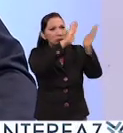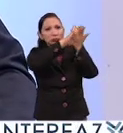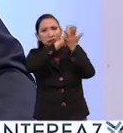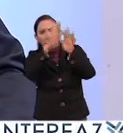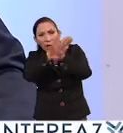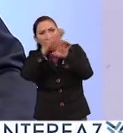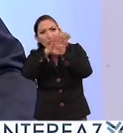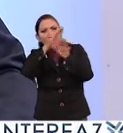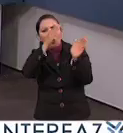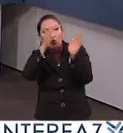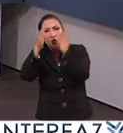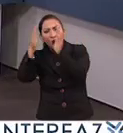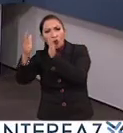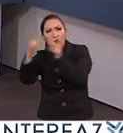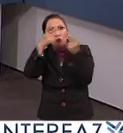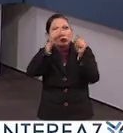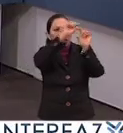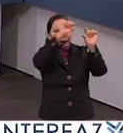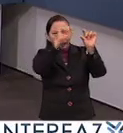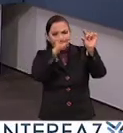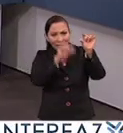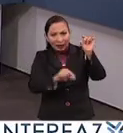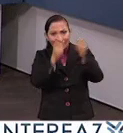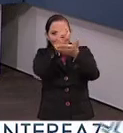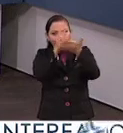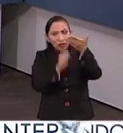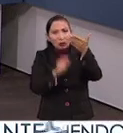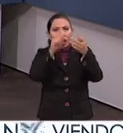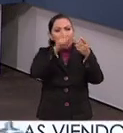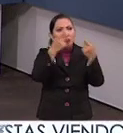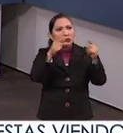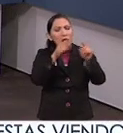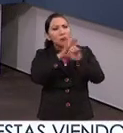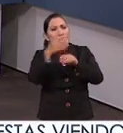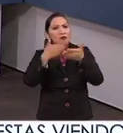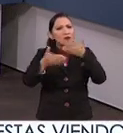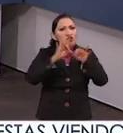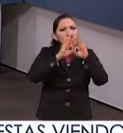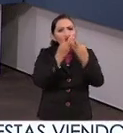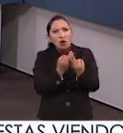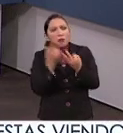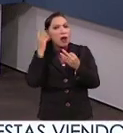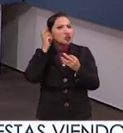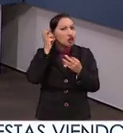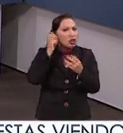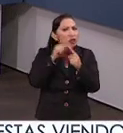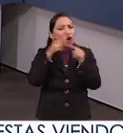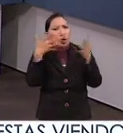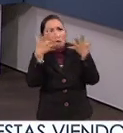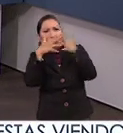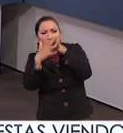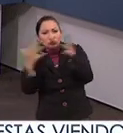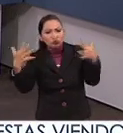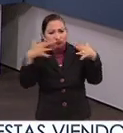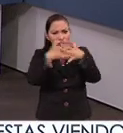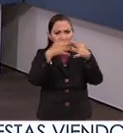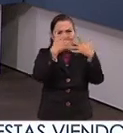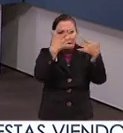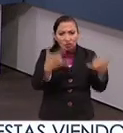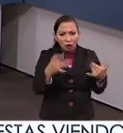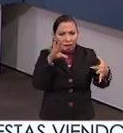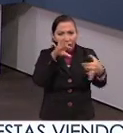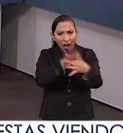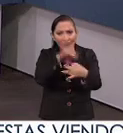desarrollo, las principales tendencias musicales en nuestro país, a cómo se mezclaban incluso con la